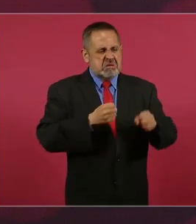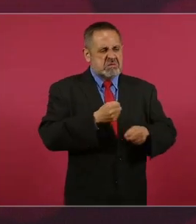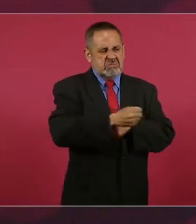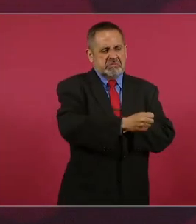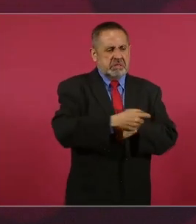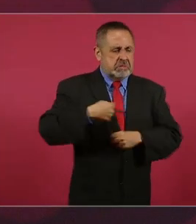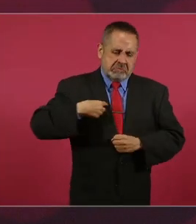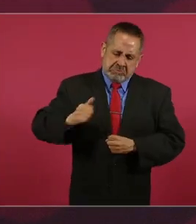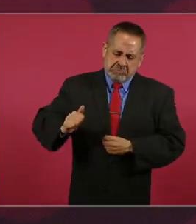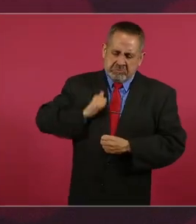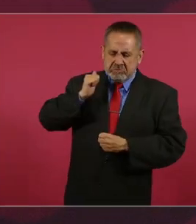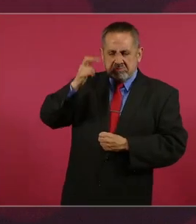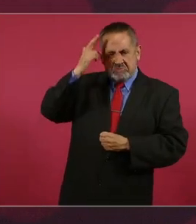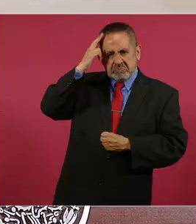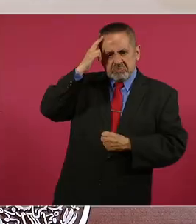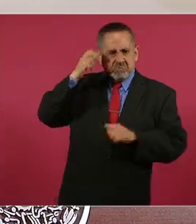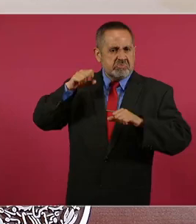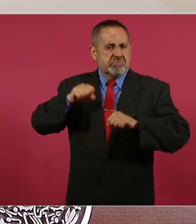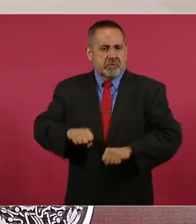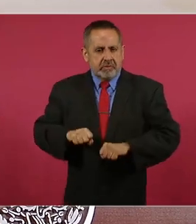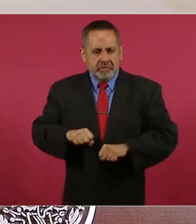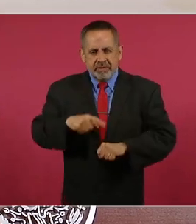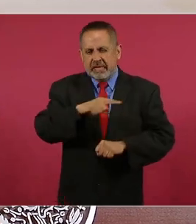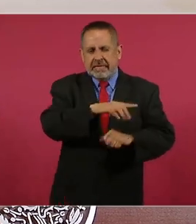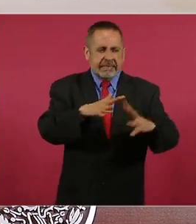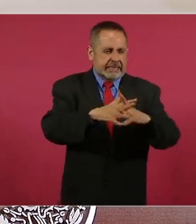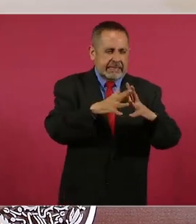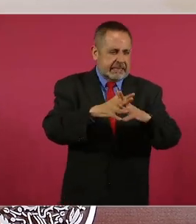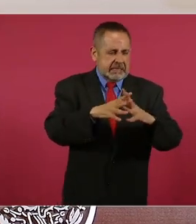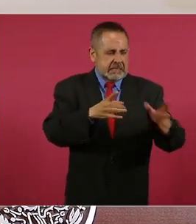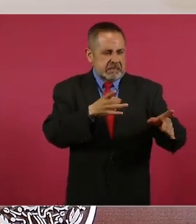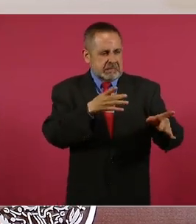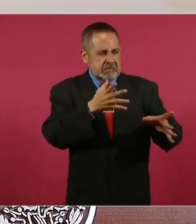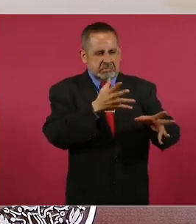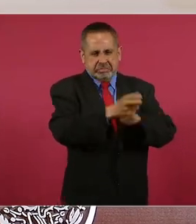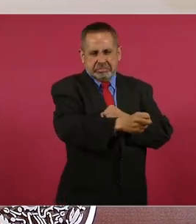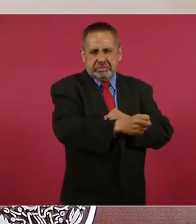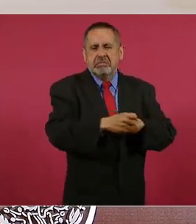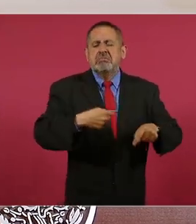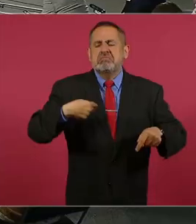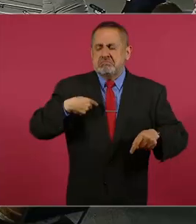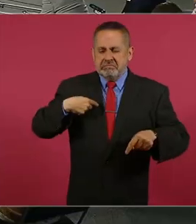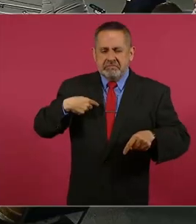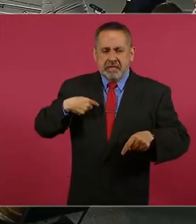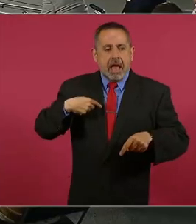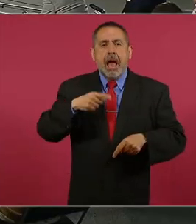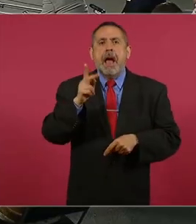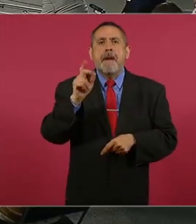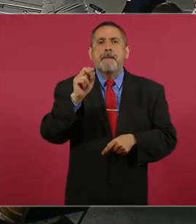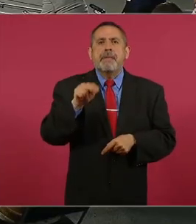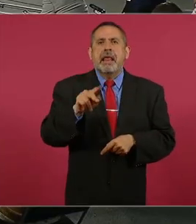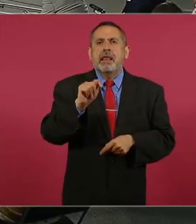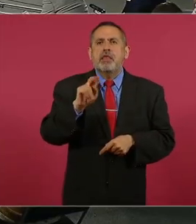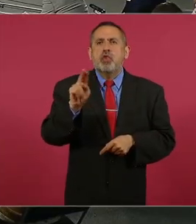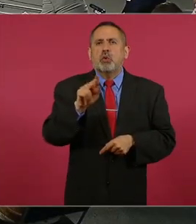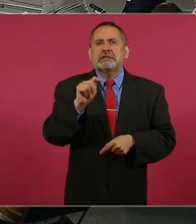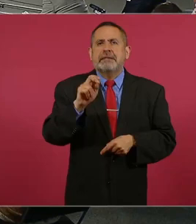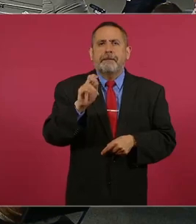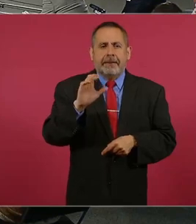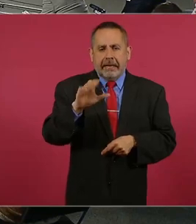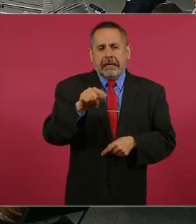En una célebre batalla se decidió el triunfo del plan de Tuxtepec en